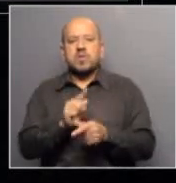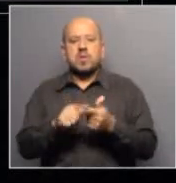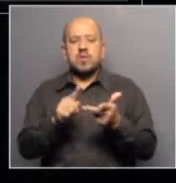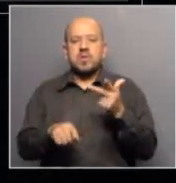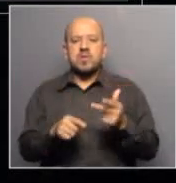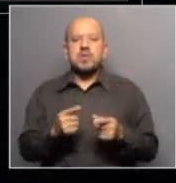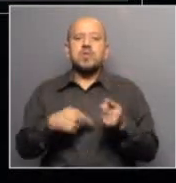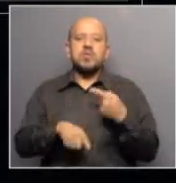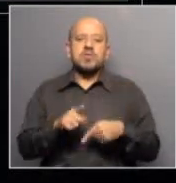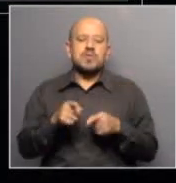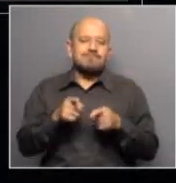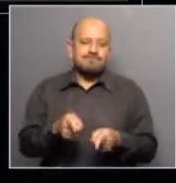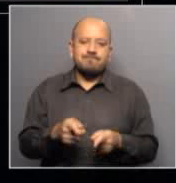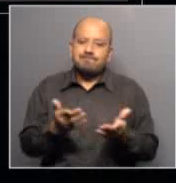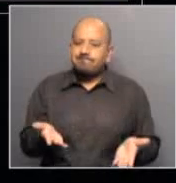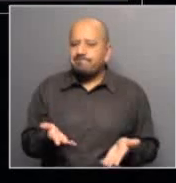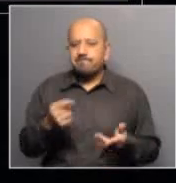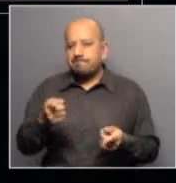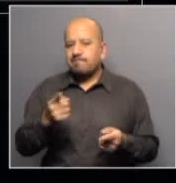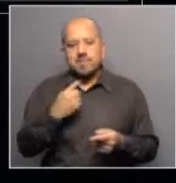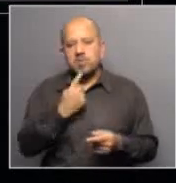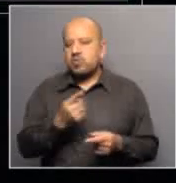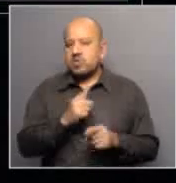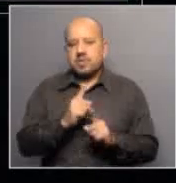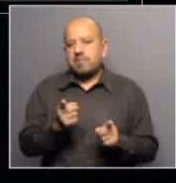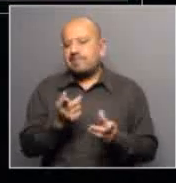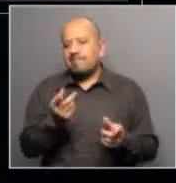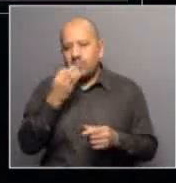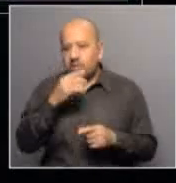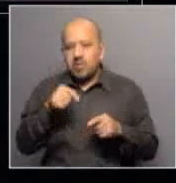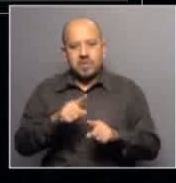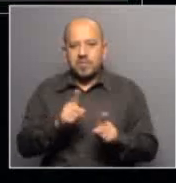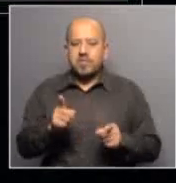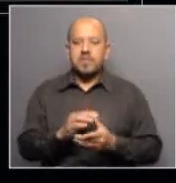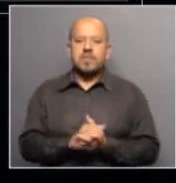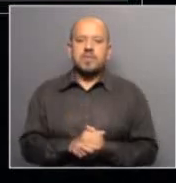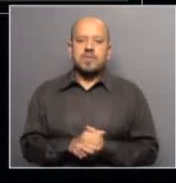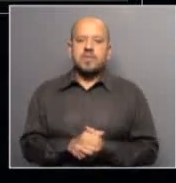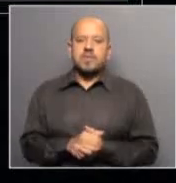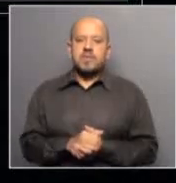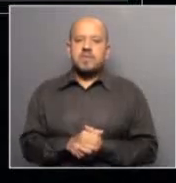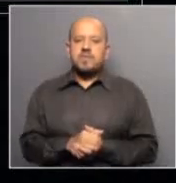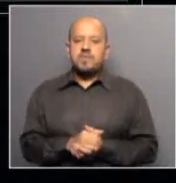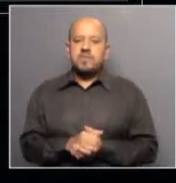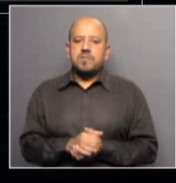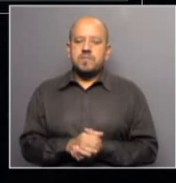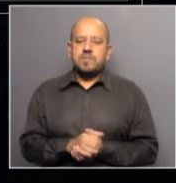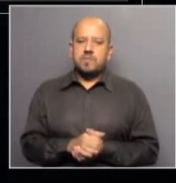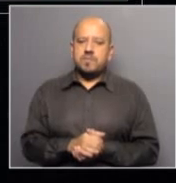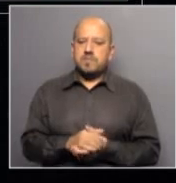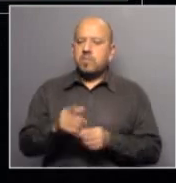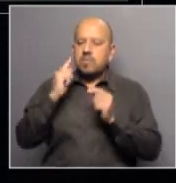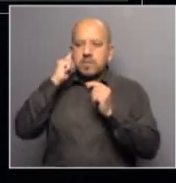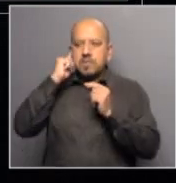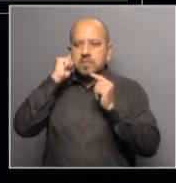muy fuerte. Entonces, mire por donde se mire, no está bueno lo que está pasando. Guille, si bien cuando se aprobó